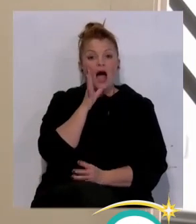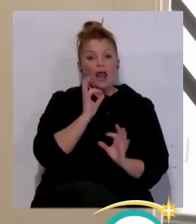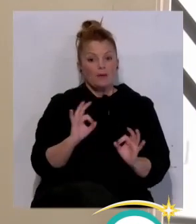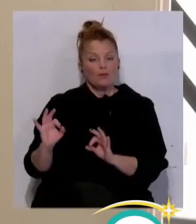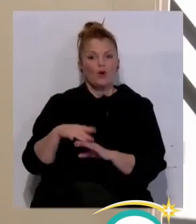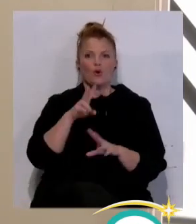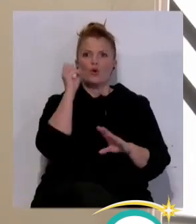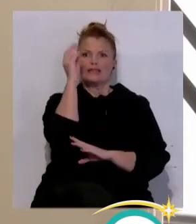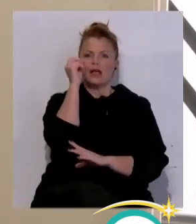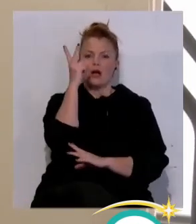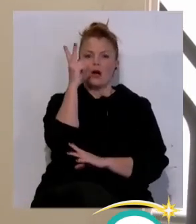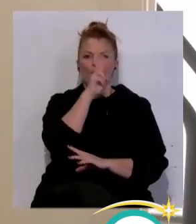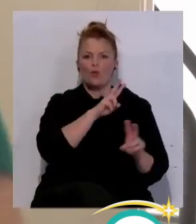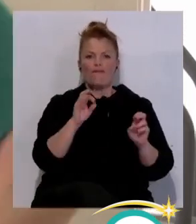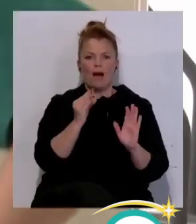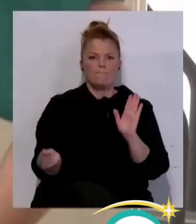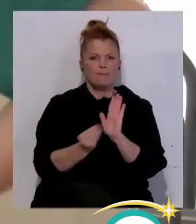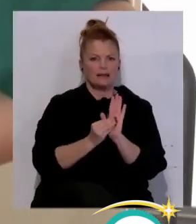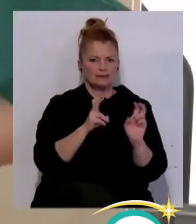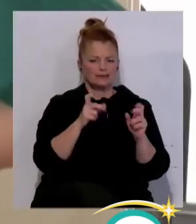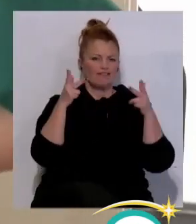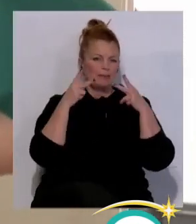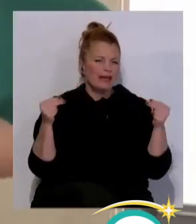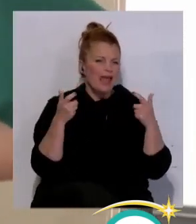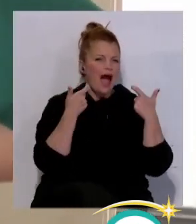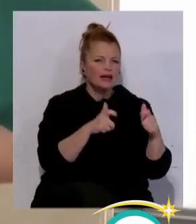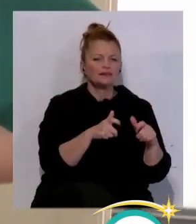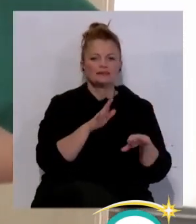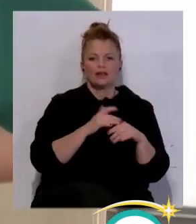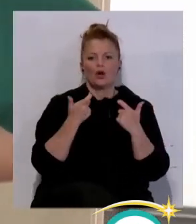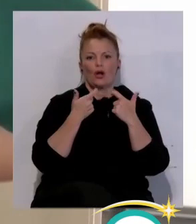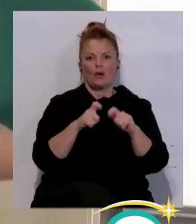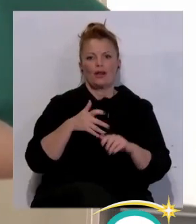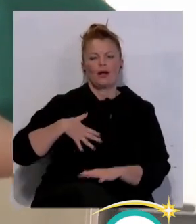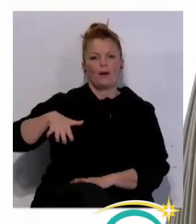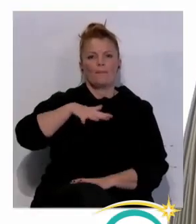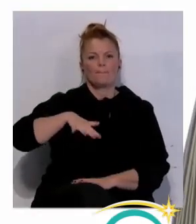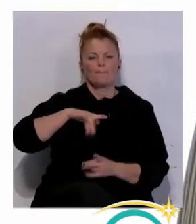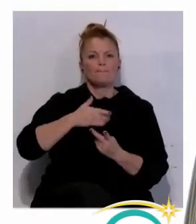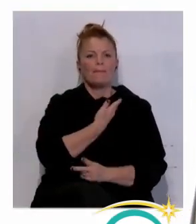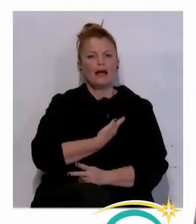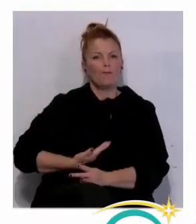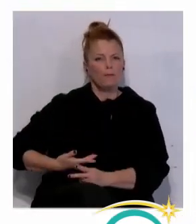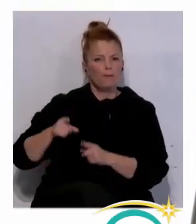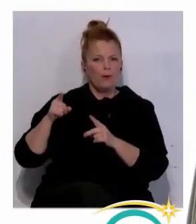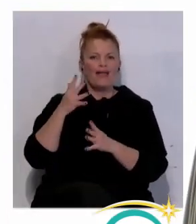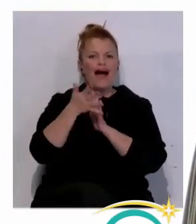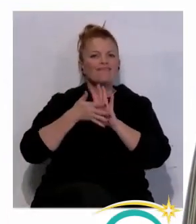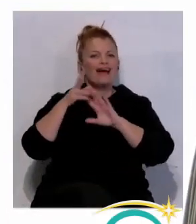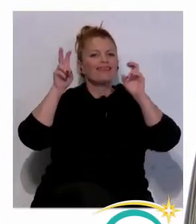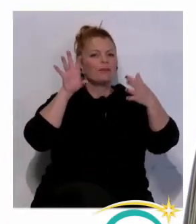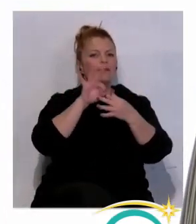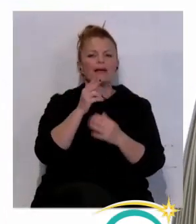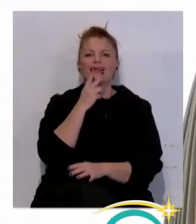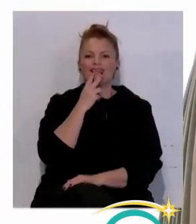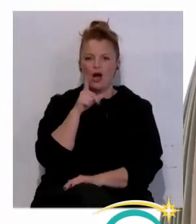una charla nueva, que es la enfermera que tenemos en la unidad de Vargas Ponce, para hablarnos del tabaco, porque ella